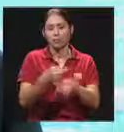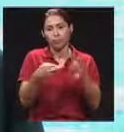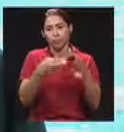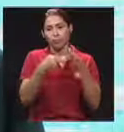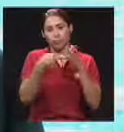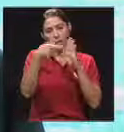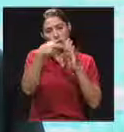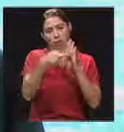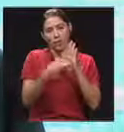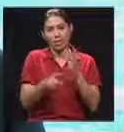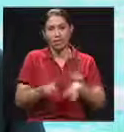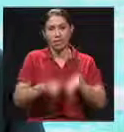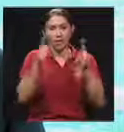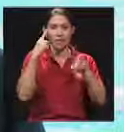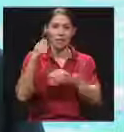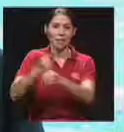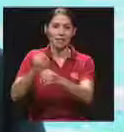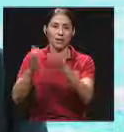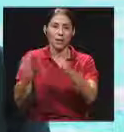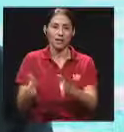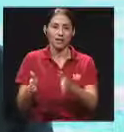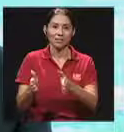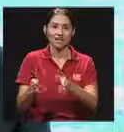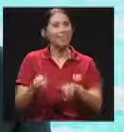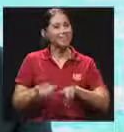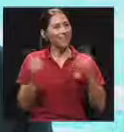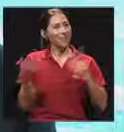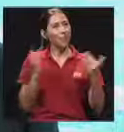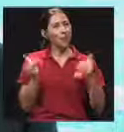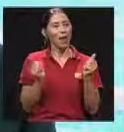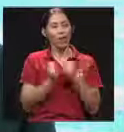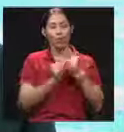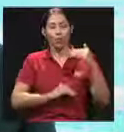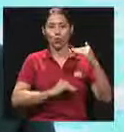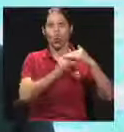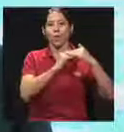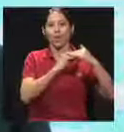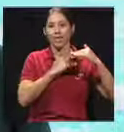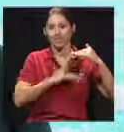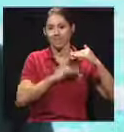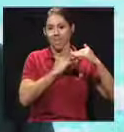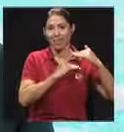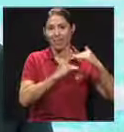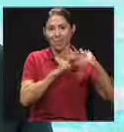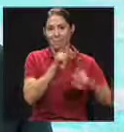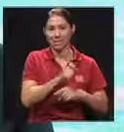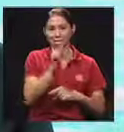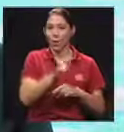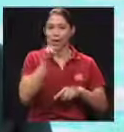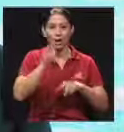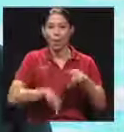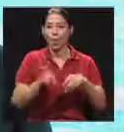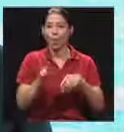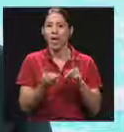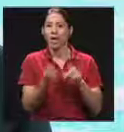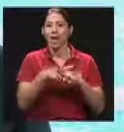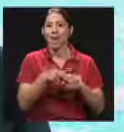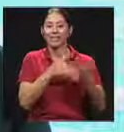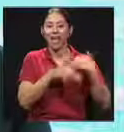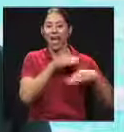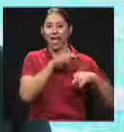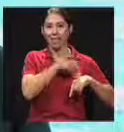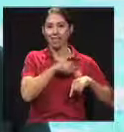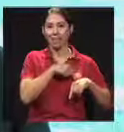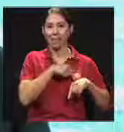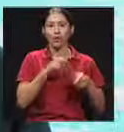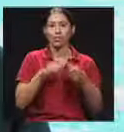condiciones diferentes para los trabajadores a diferencia de un tope de pensión que no puede ser retroactivo. Evidentemente la cotización elevada o